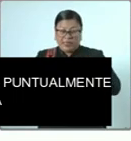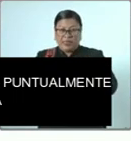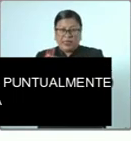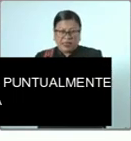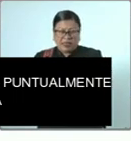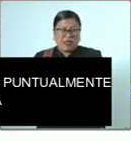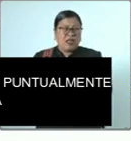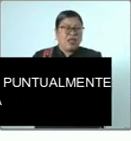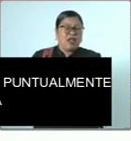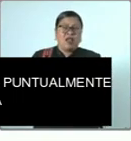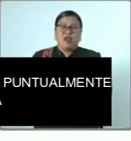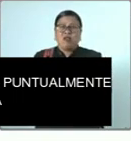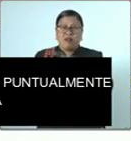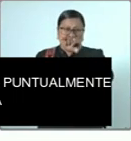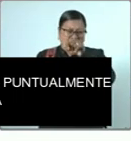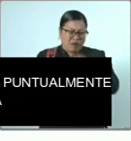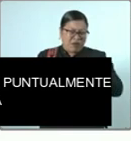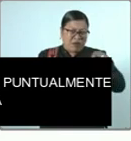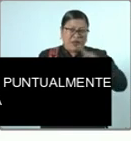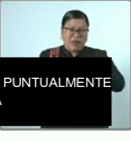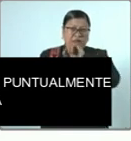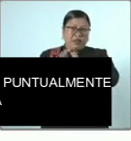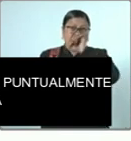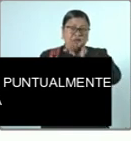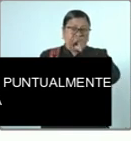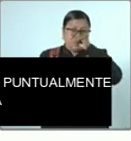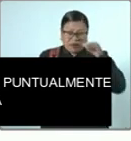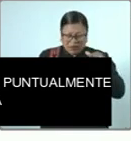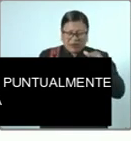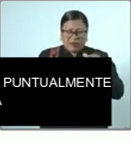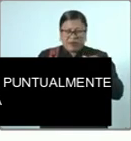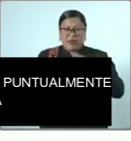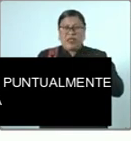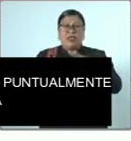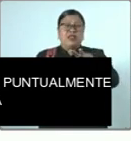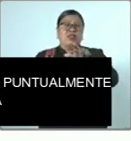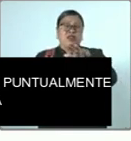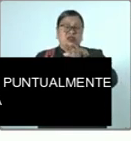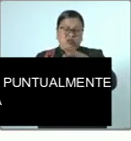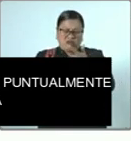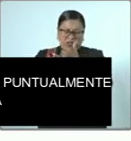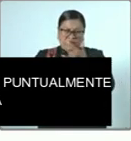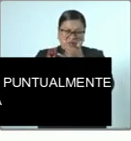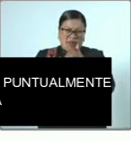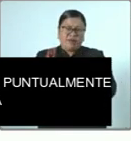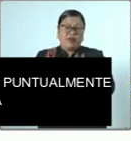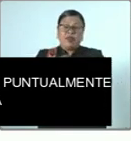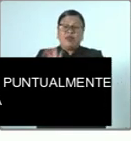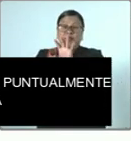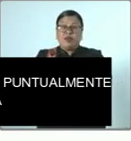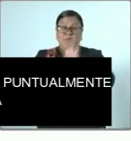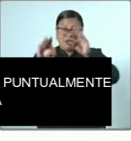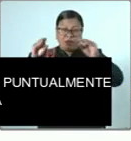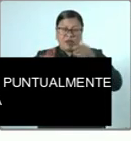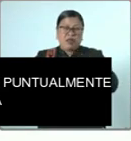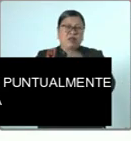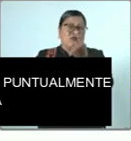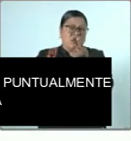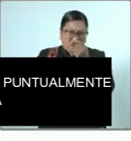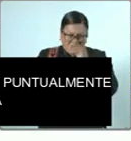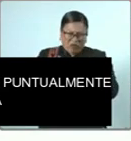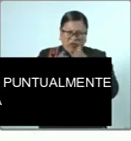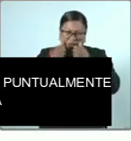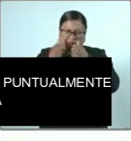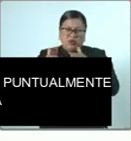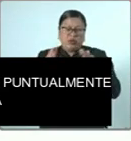están clasificados de la siguiente manera. En la Sierra Juárez, a vías de comunicación hay 18, de energía eléctrica hay 1 y se está atendiendo,